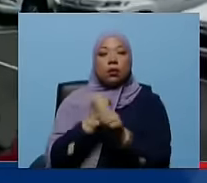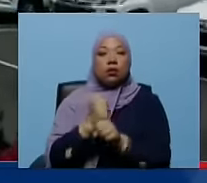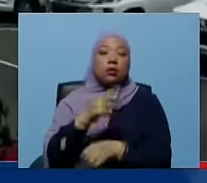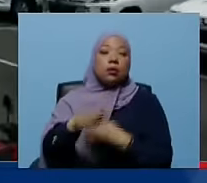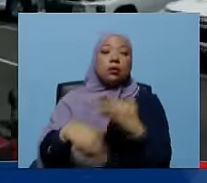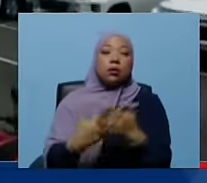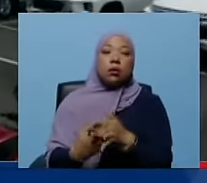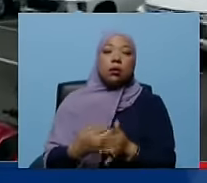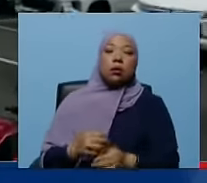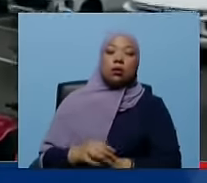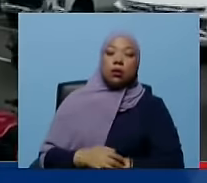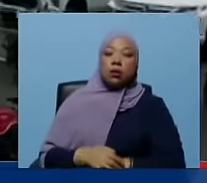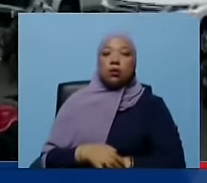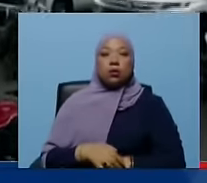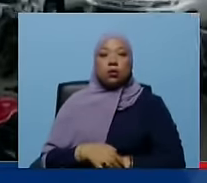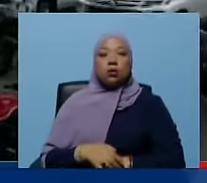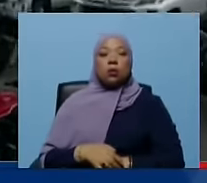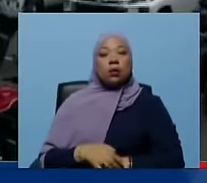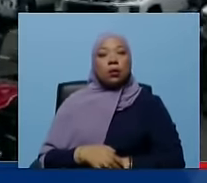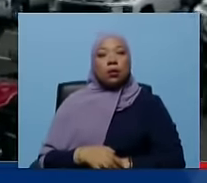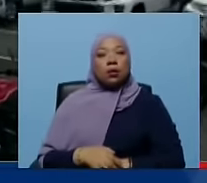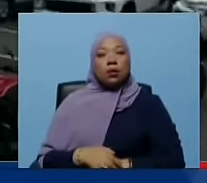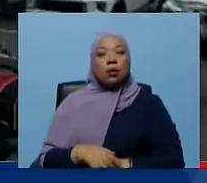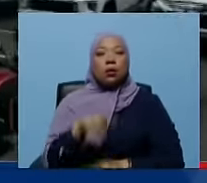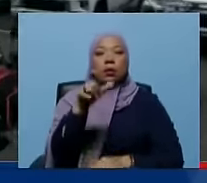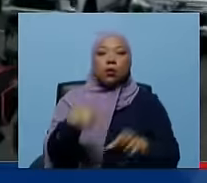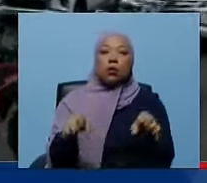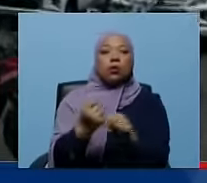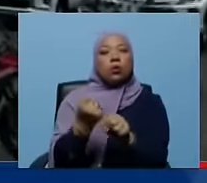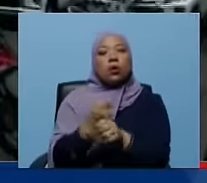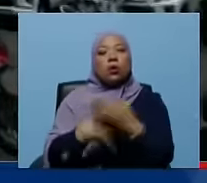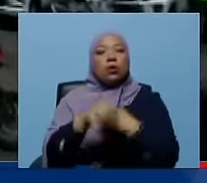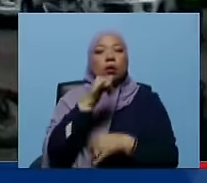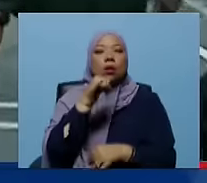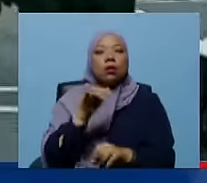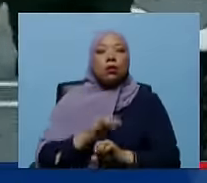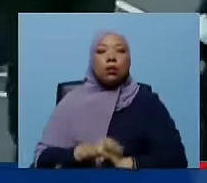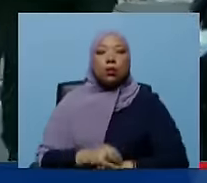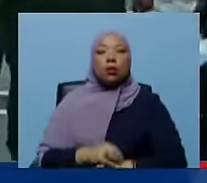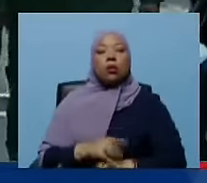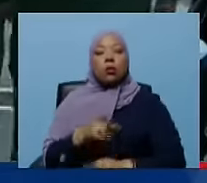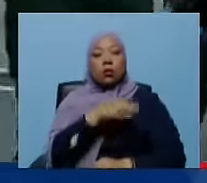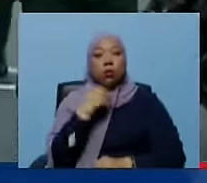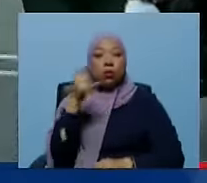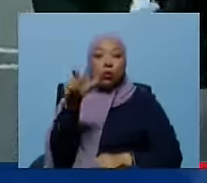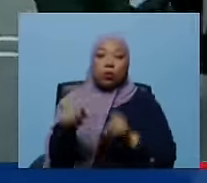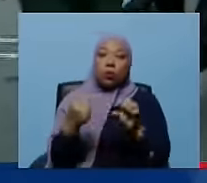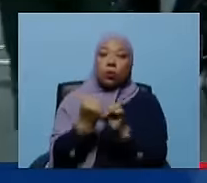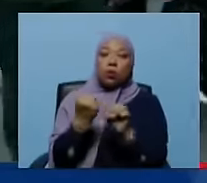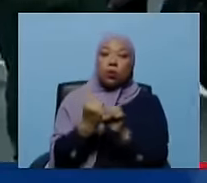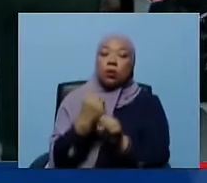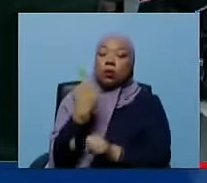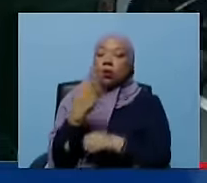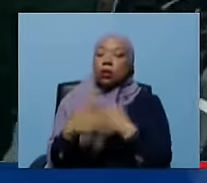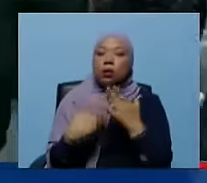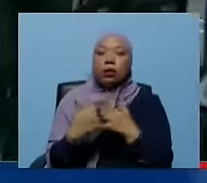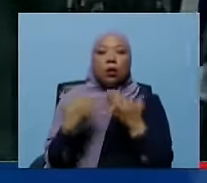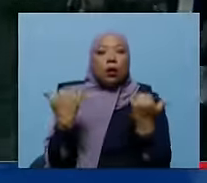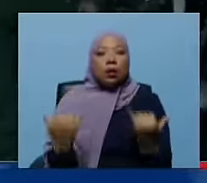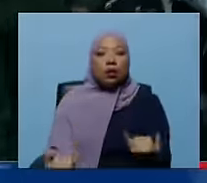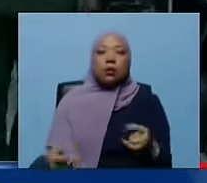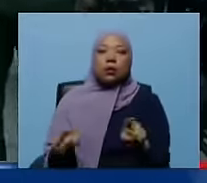policía, y entregarle los mejores equipos que permitan la